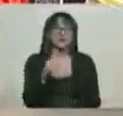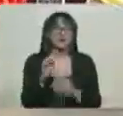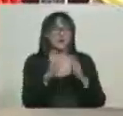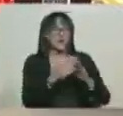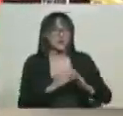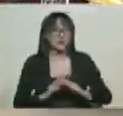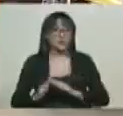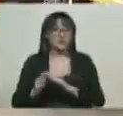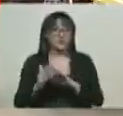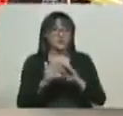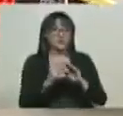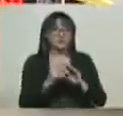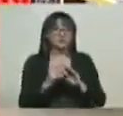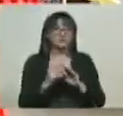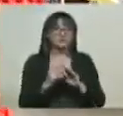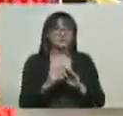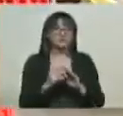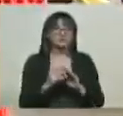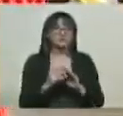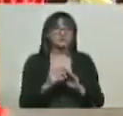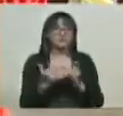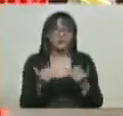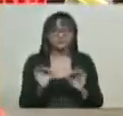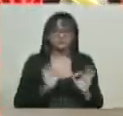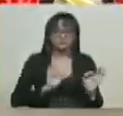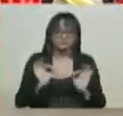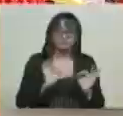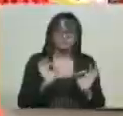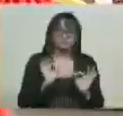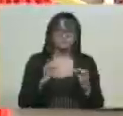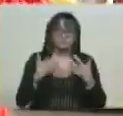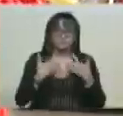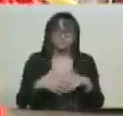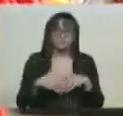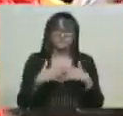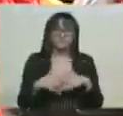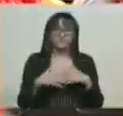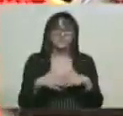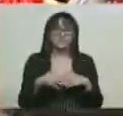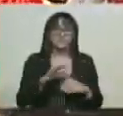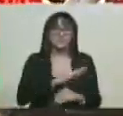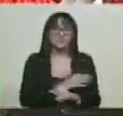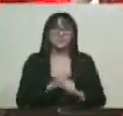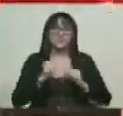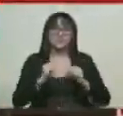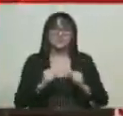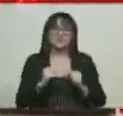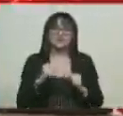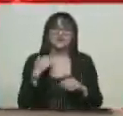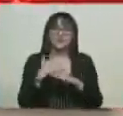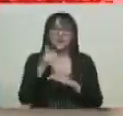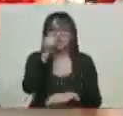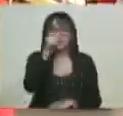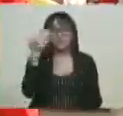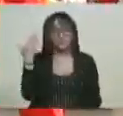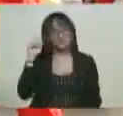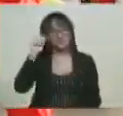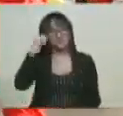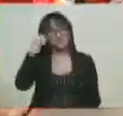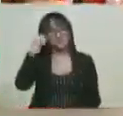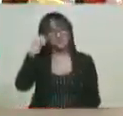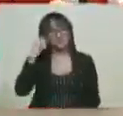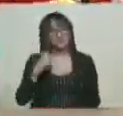comunidad, vamos a preparar una poderosa maquinaria como la del domingo pasado,